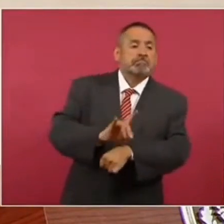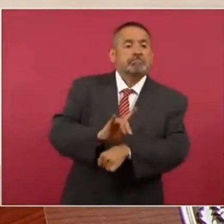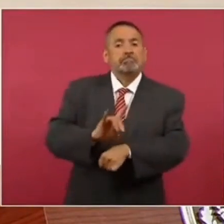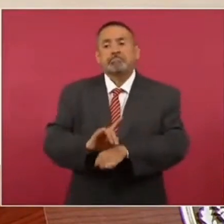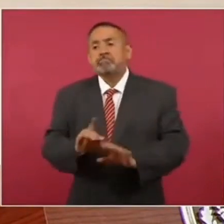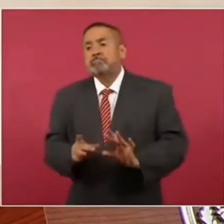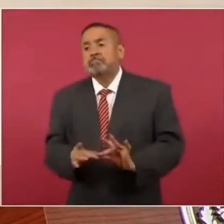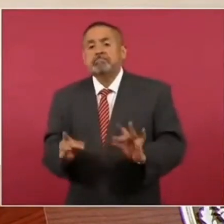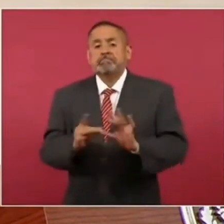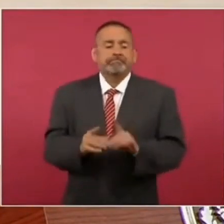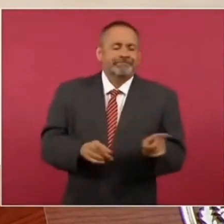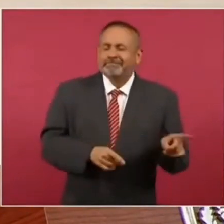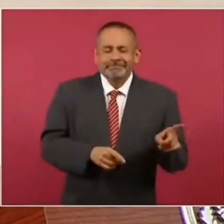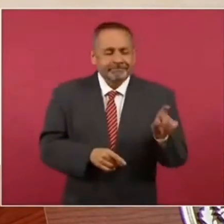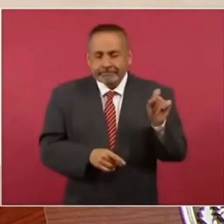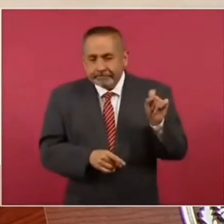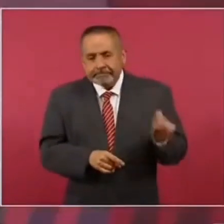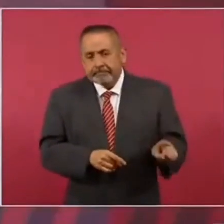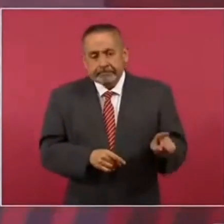el